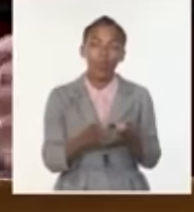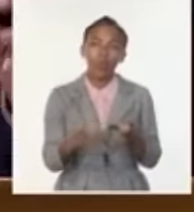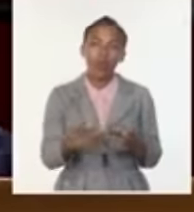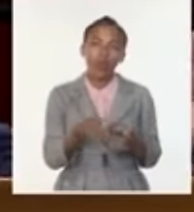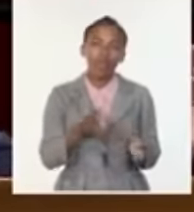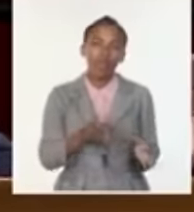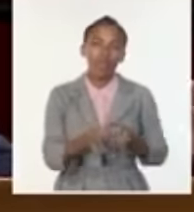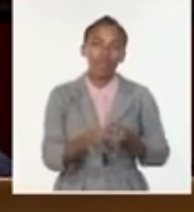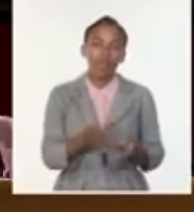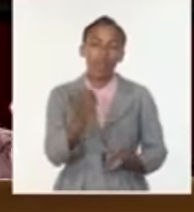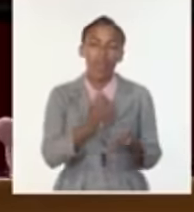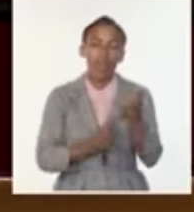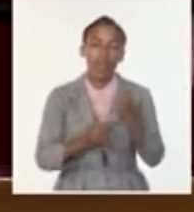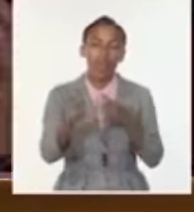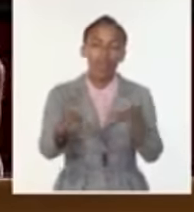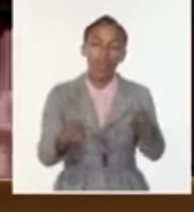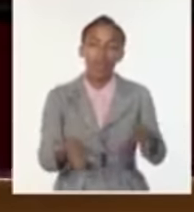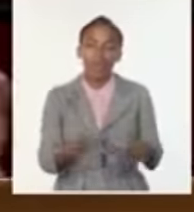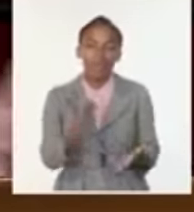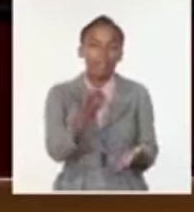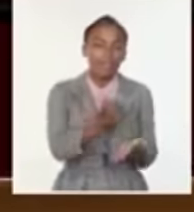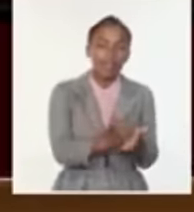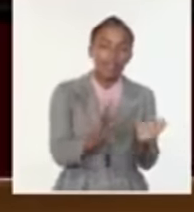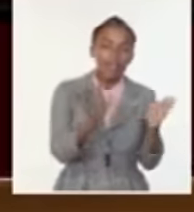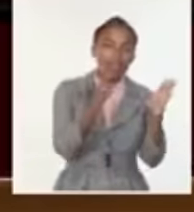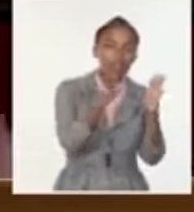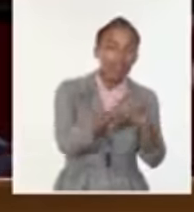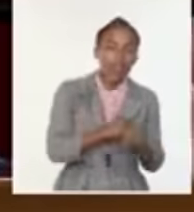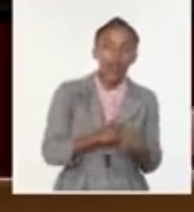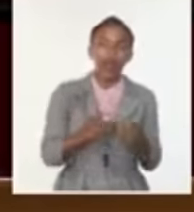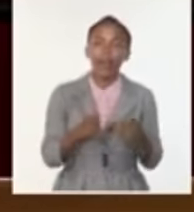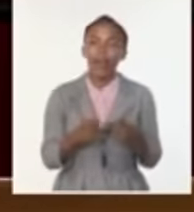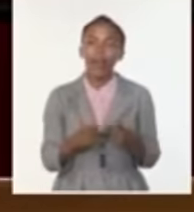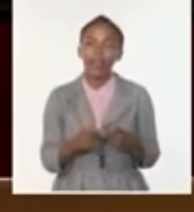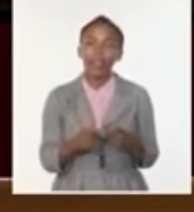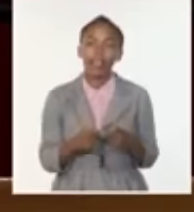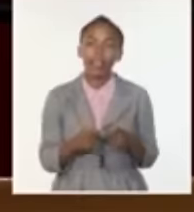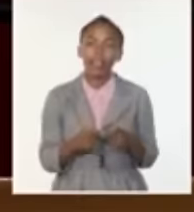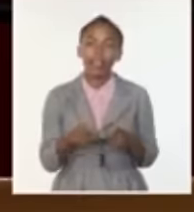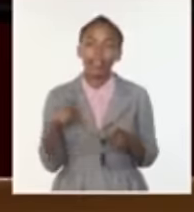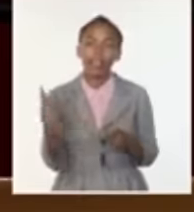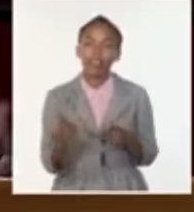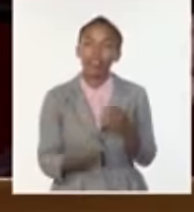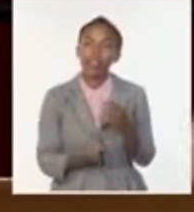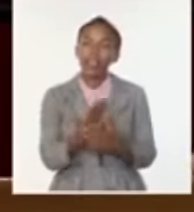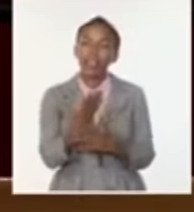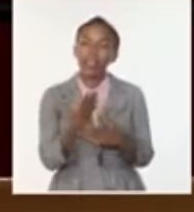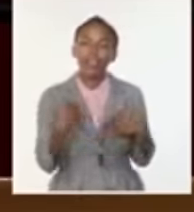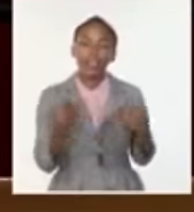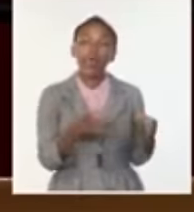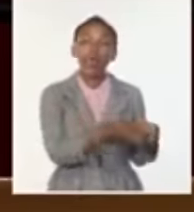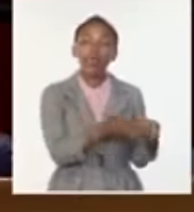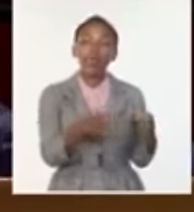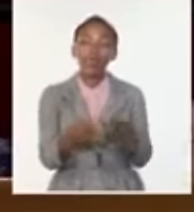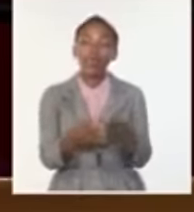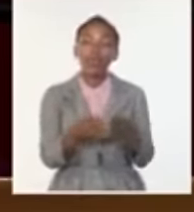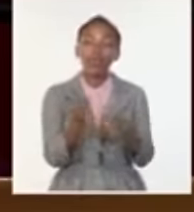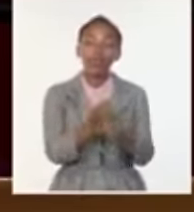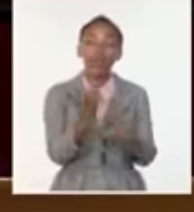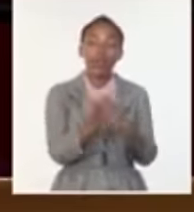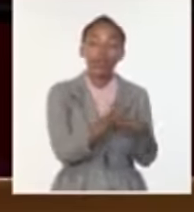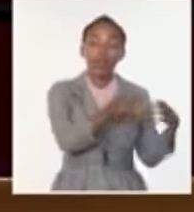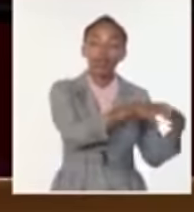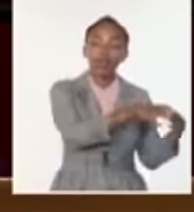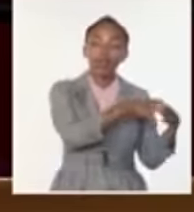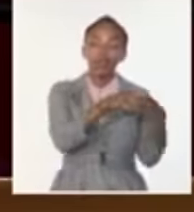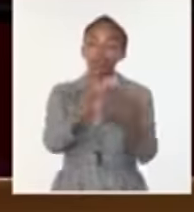Hay lugares que no tienen todavía una sede clara, hay estructura duplicada, y entonces nosotros hemos creado grupos de trabajo que han visitado en este periodo de